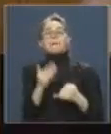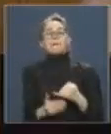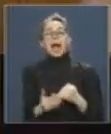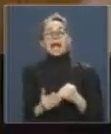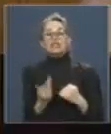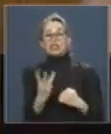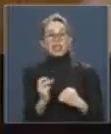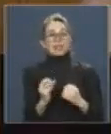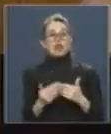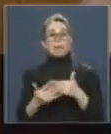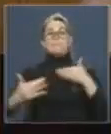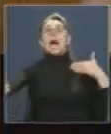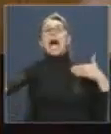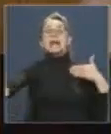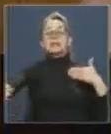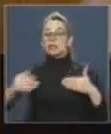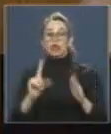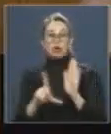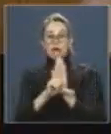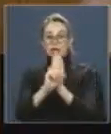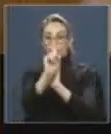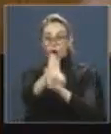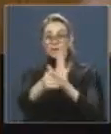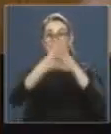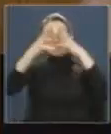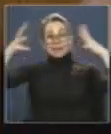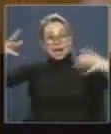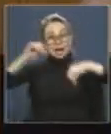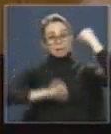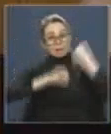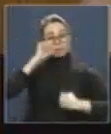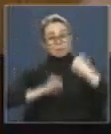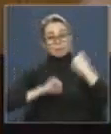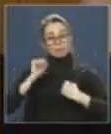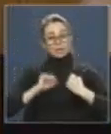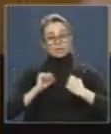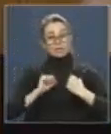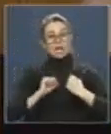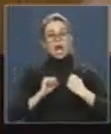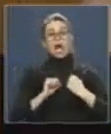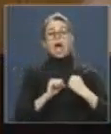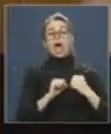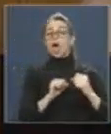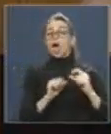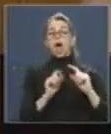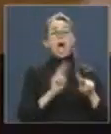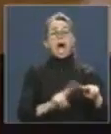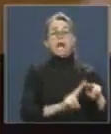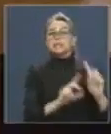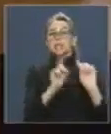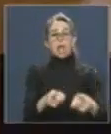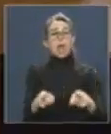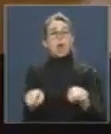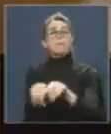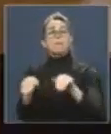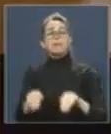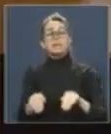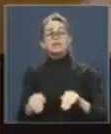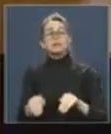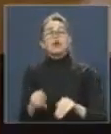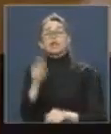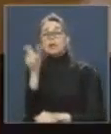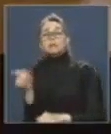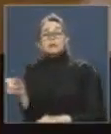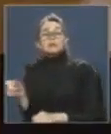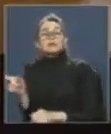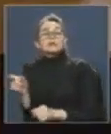mayores hay que obligar de este modo a que las grandes empresas hagan exactamente lo mismo que todos los fines de mes